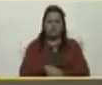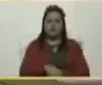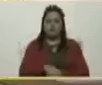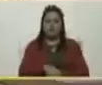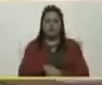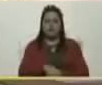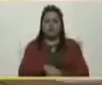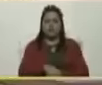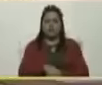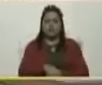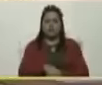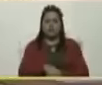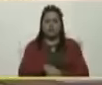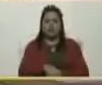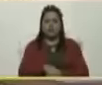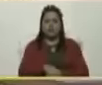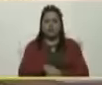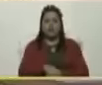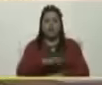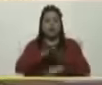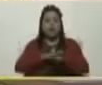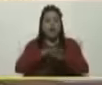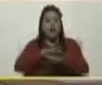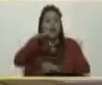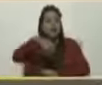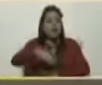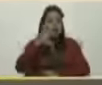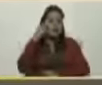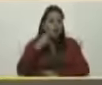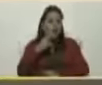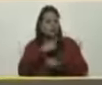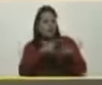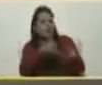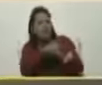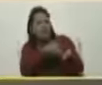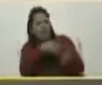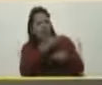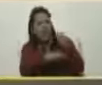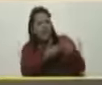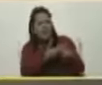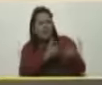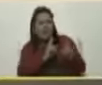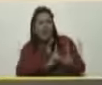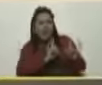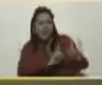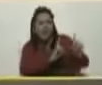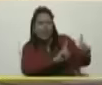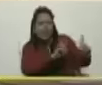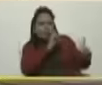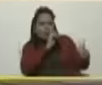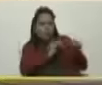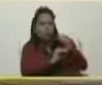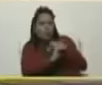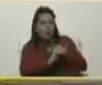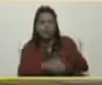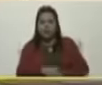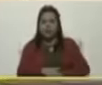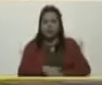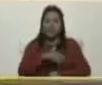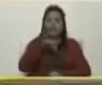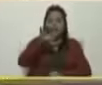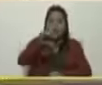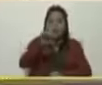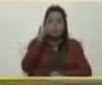porque en el estado Bolívar. Pero es que el pataruco lo que hace es bulto. Mira, en el estado Bolívar, yo